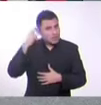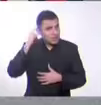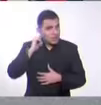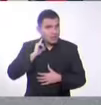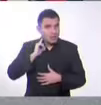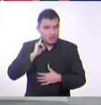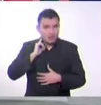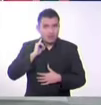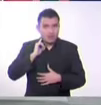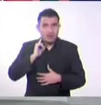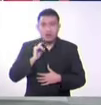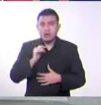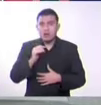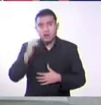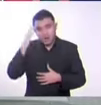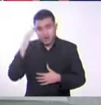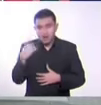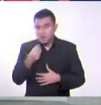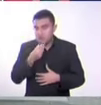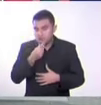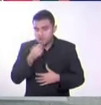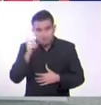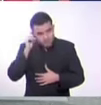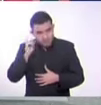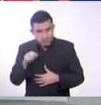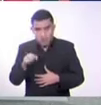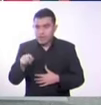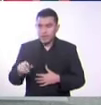decía que cuando ella estaba chiquita